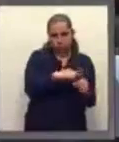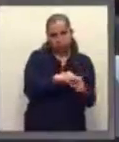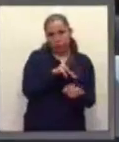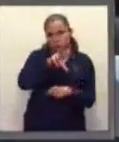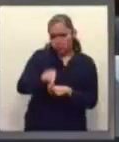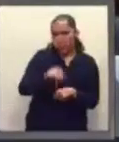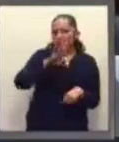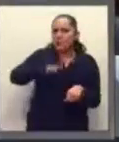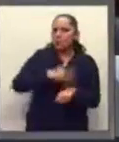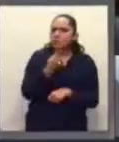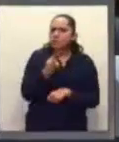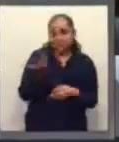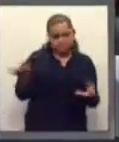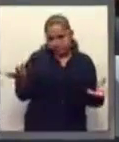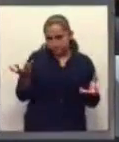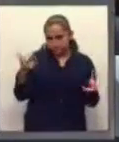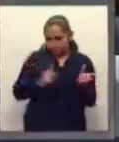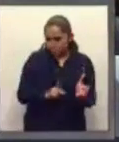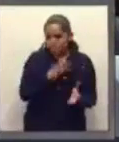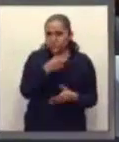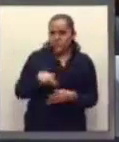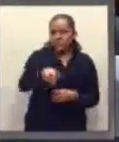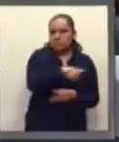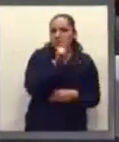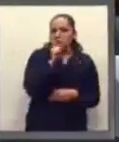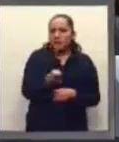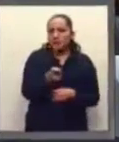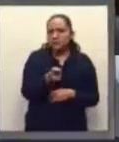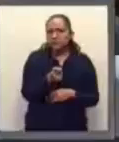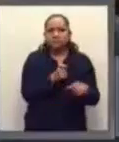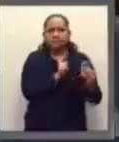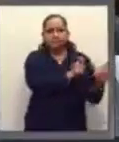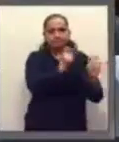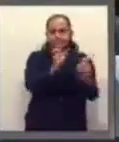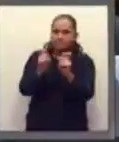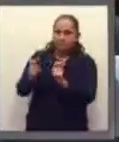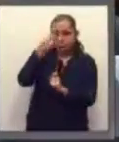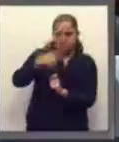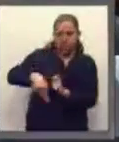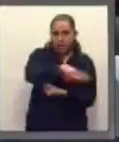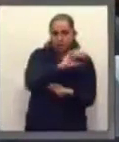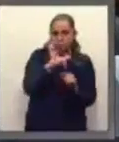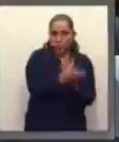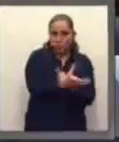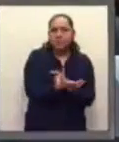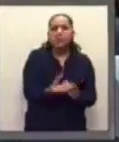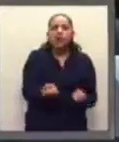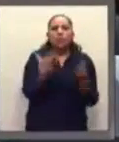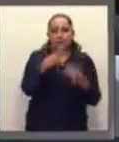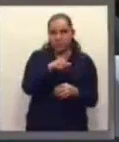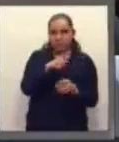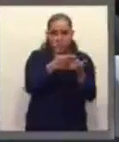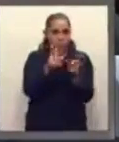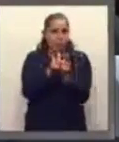Está la práctica de asignar, en este caso, los comités por en función de las cuotas